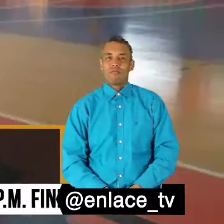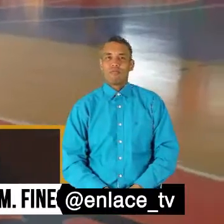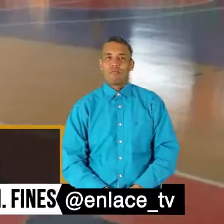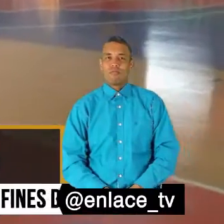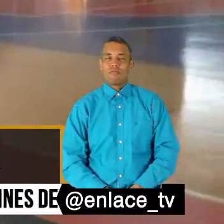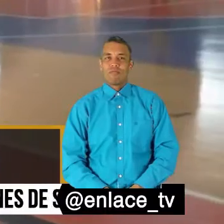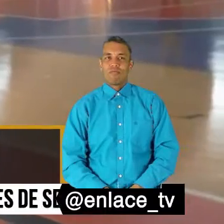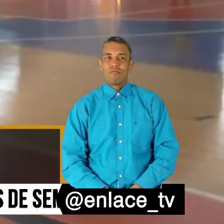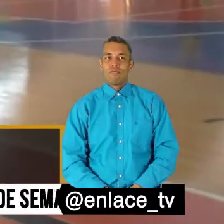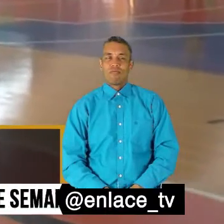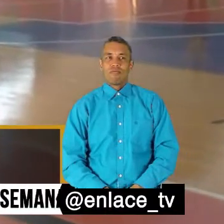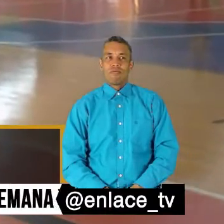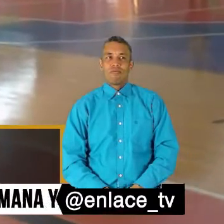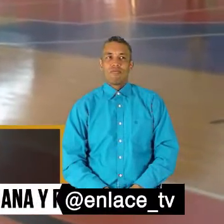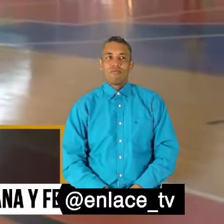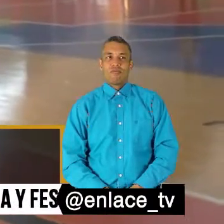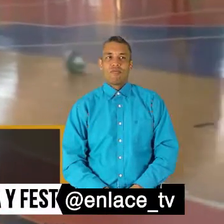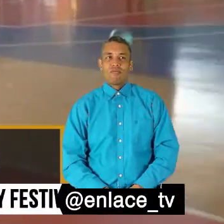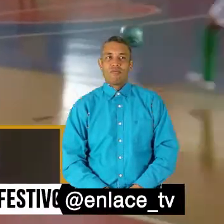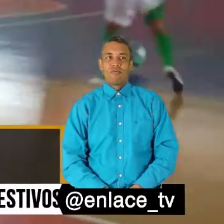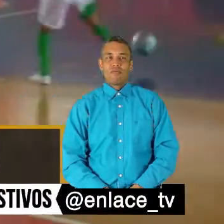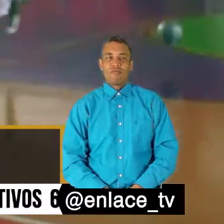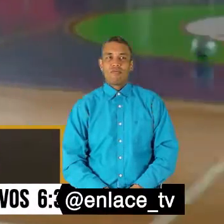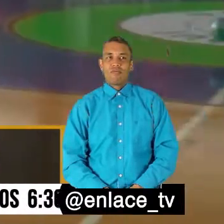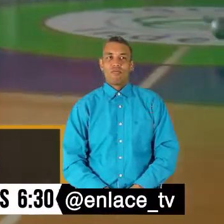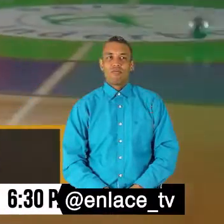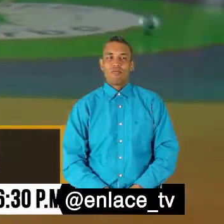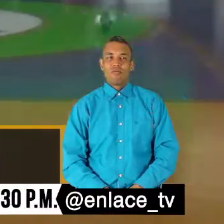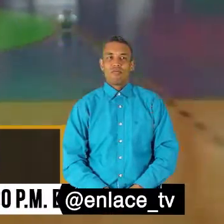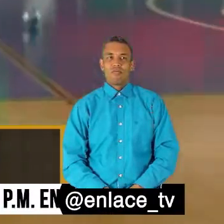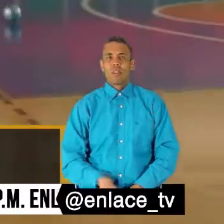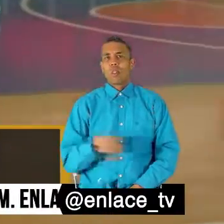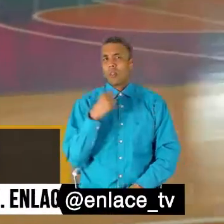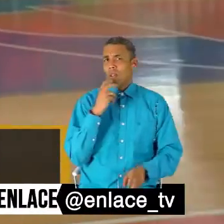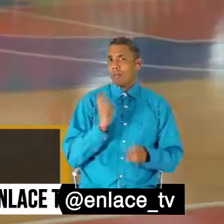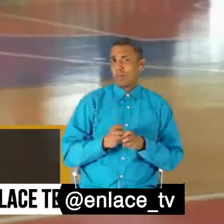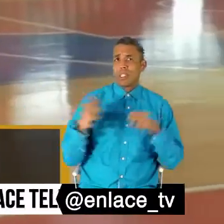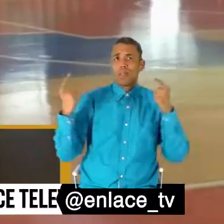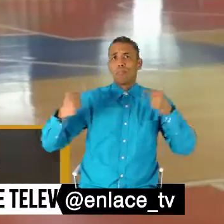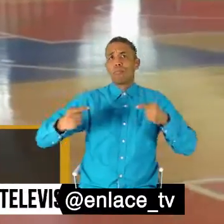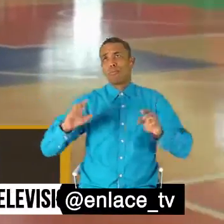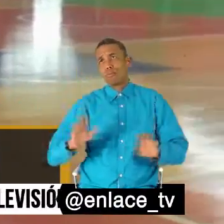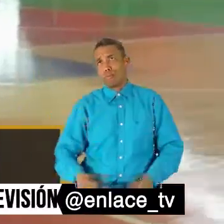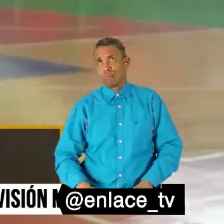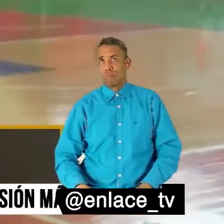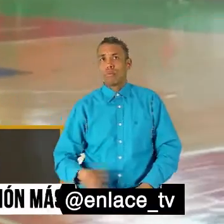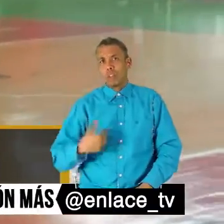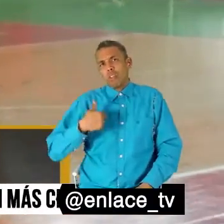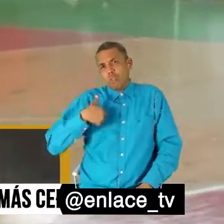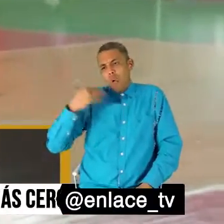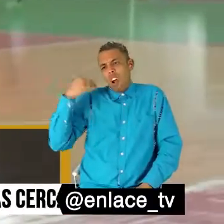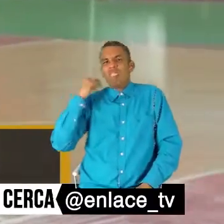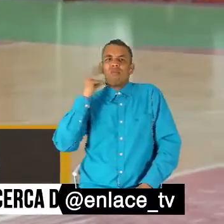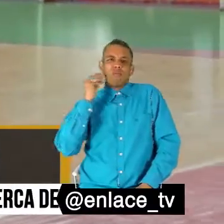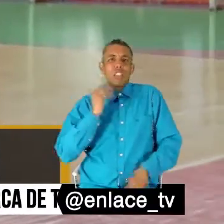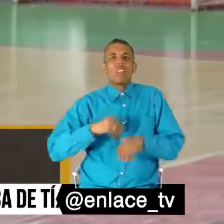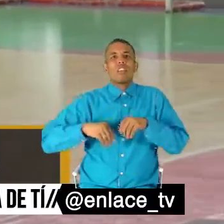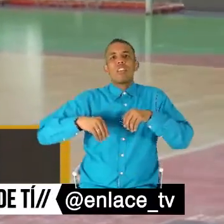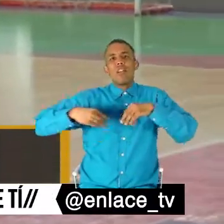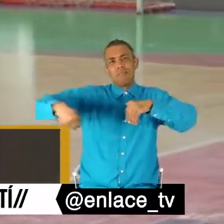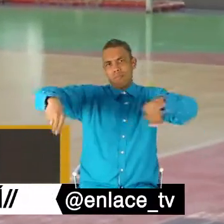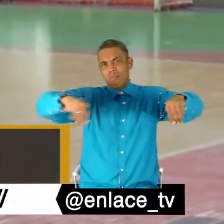de la INDERBA. Bien, estuvo muy duro el equipo, pero bien. Solamente fútbol, pero no fútbol sala, más distinto el fútbol que él. ¿Qué es